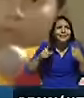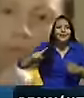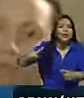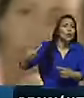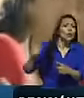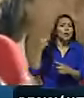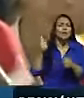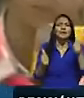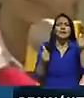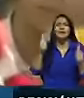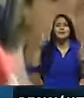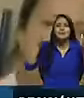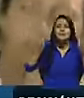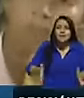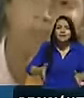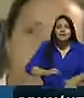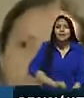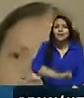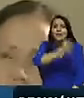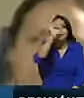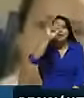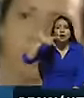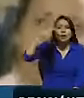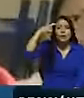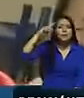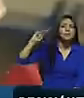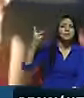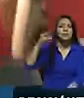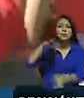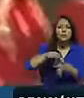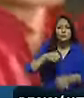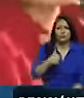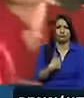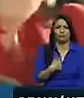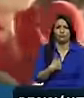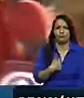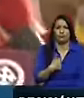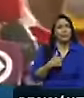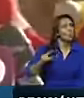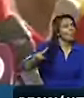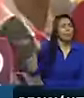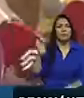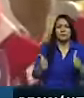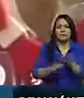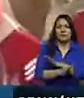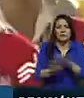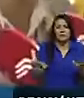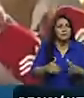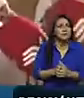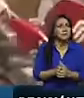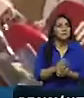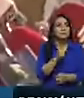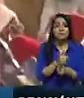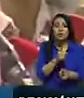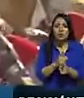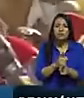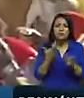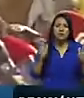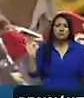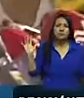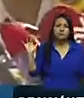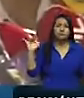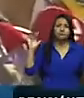candidatura que le puede ganar al gobierno en la segunda vuelta es la nuestra es la única candidatura por eso se han volcado a las calles